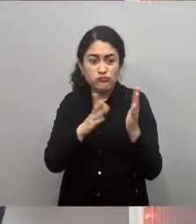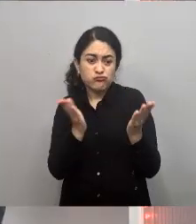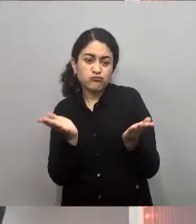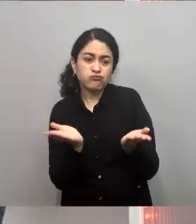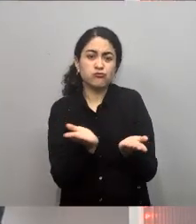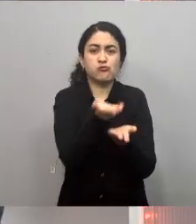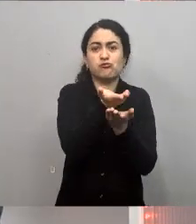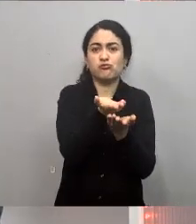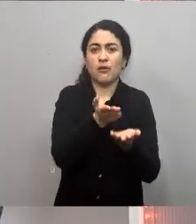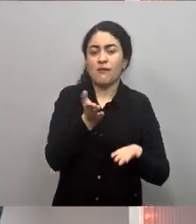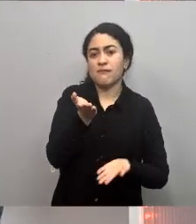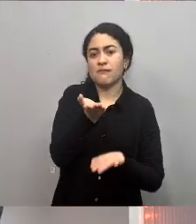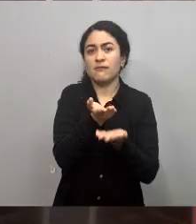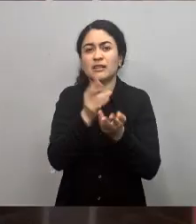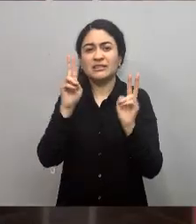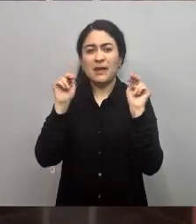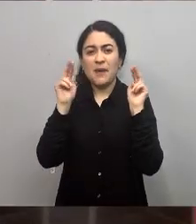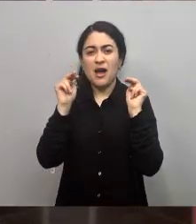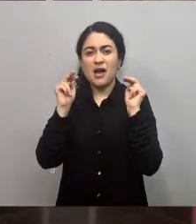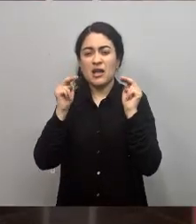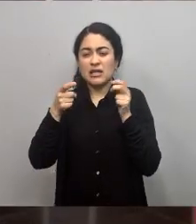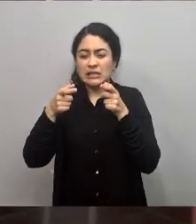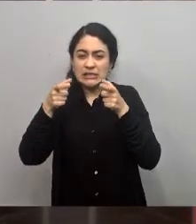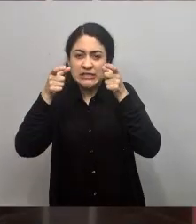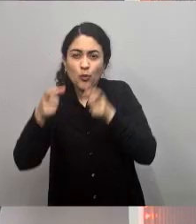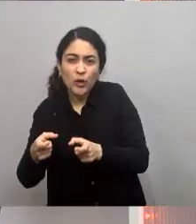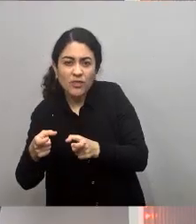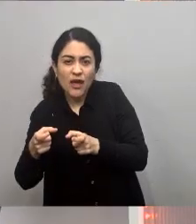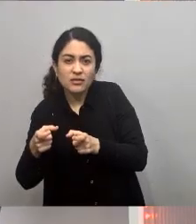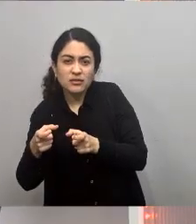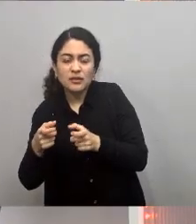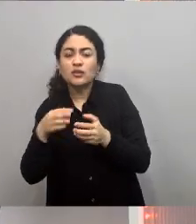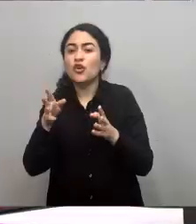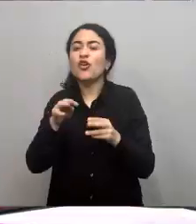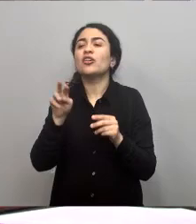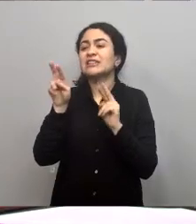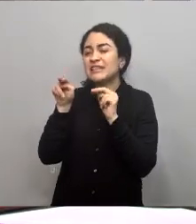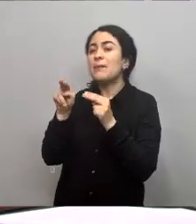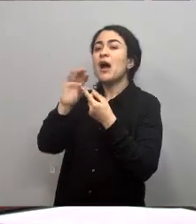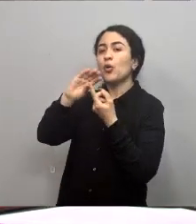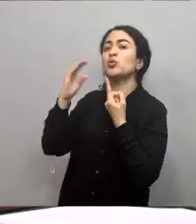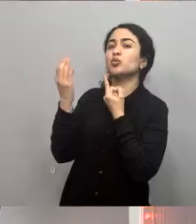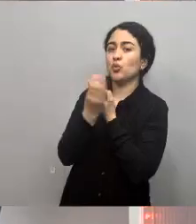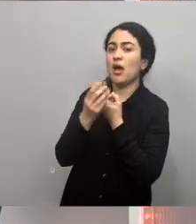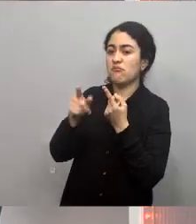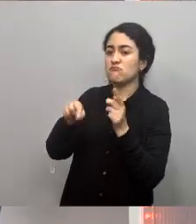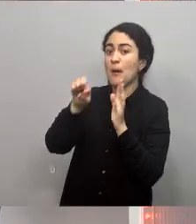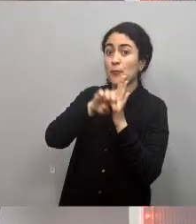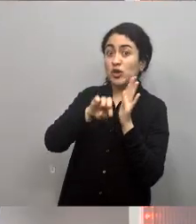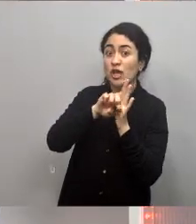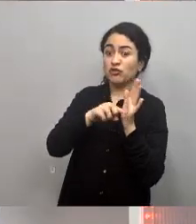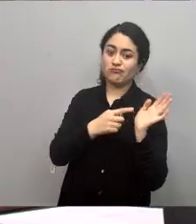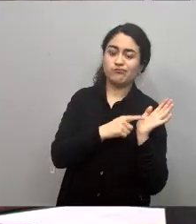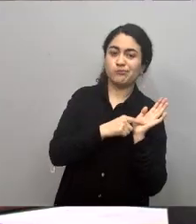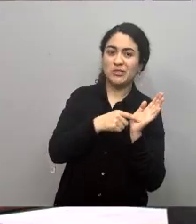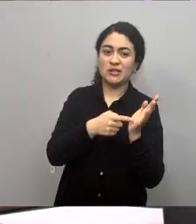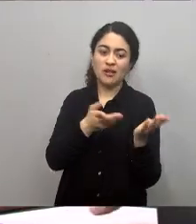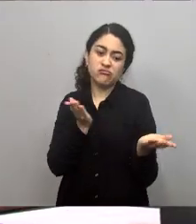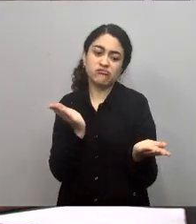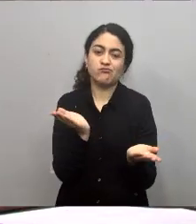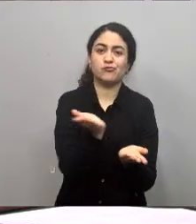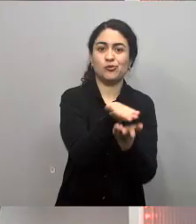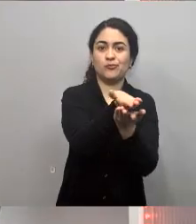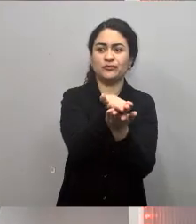tema de seguridad? ¿Era cultura? Era para el tema de cultura. De cultura, ¿no es Claro. cierto? Que presentó y Que presentaba una cartera...